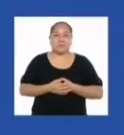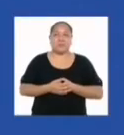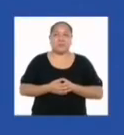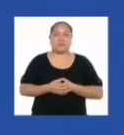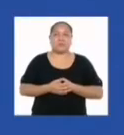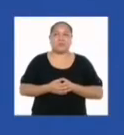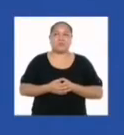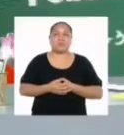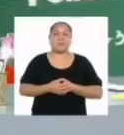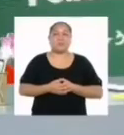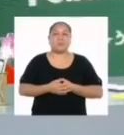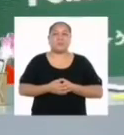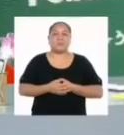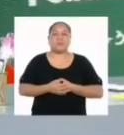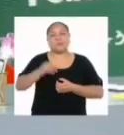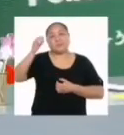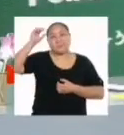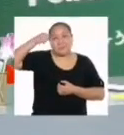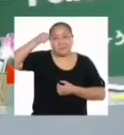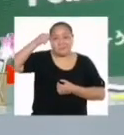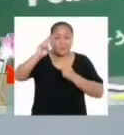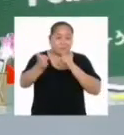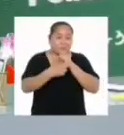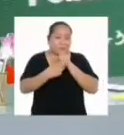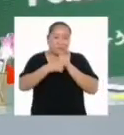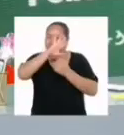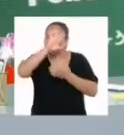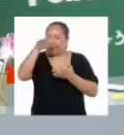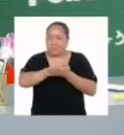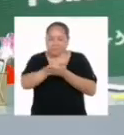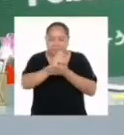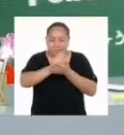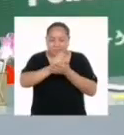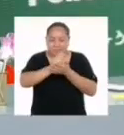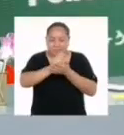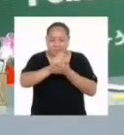Recuerden registrar todo lo aprendido en sus portafolios de trabajo.